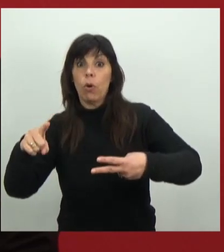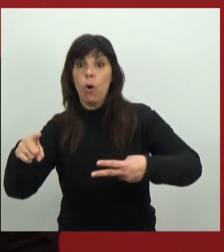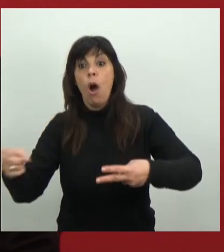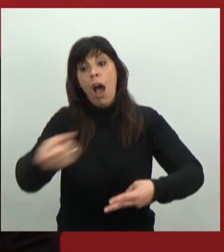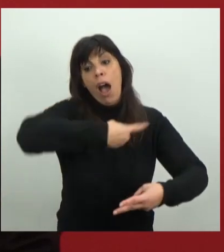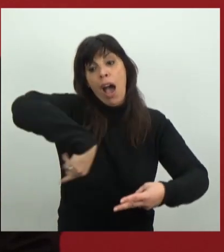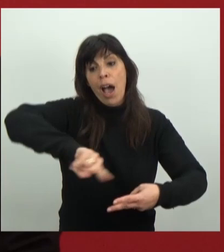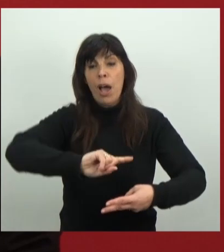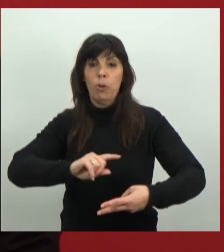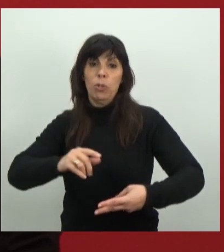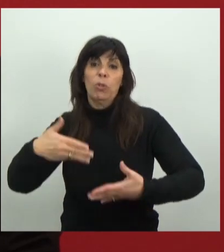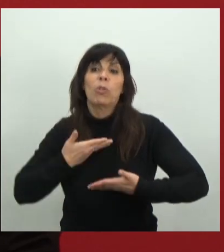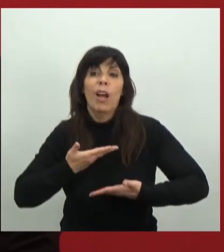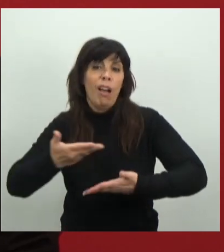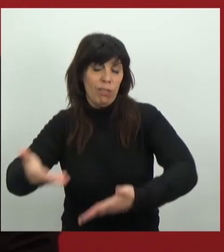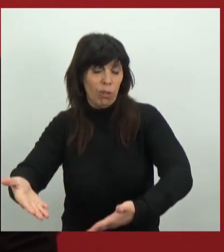ayúdame.